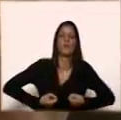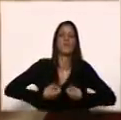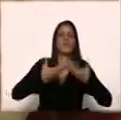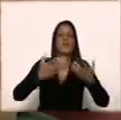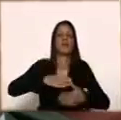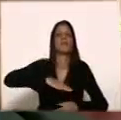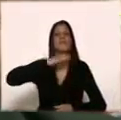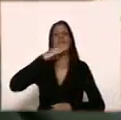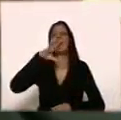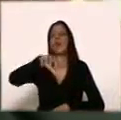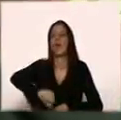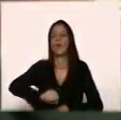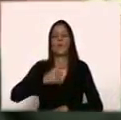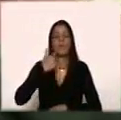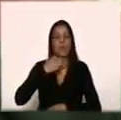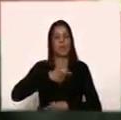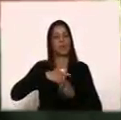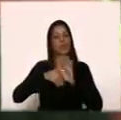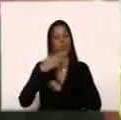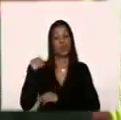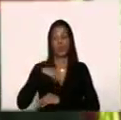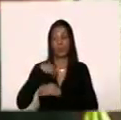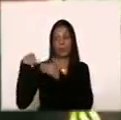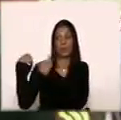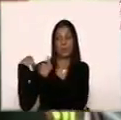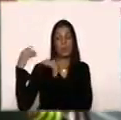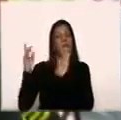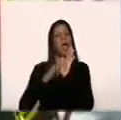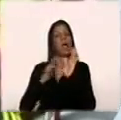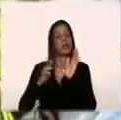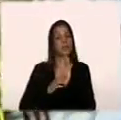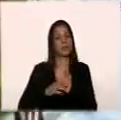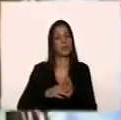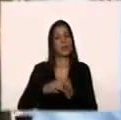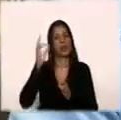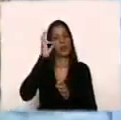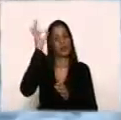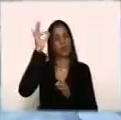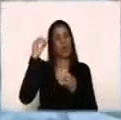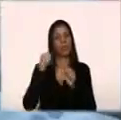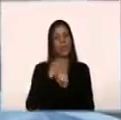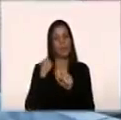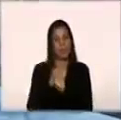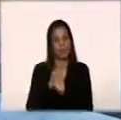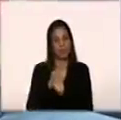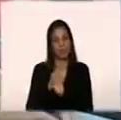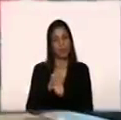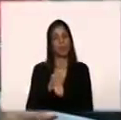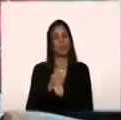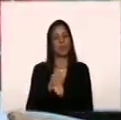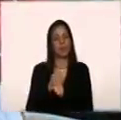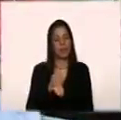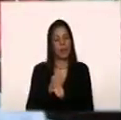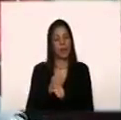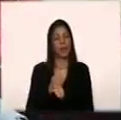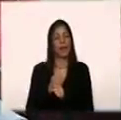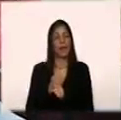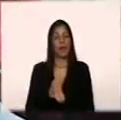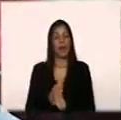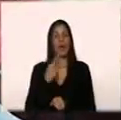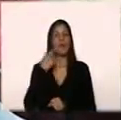que nosotros tenemos que garantizar. El CPT viene a darle un golpe al